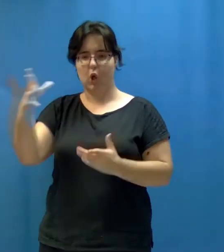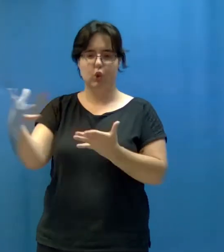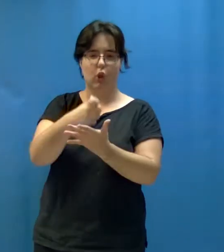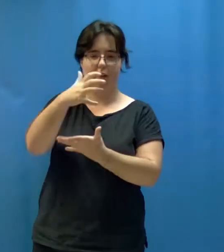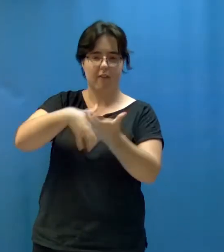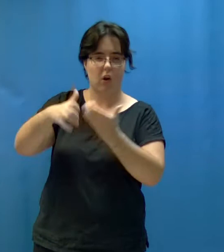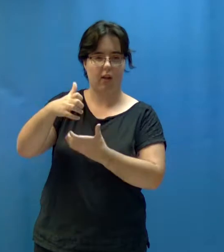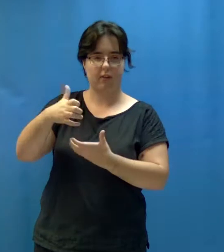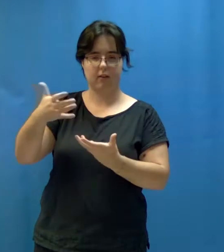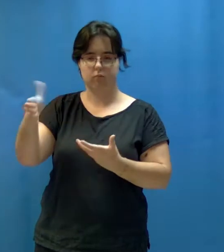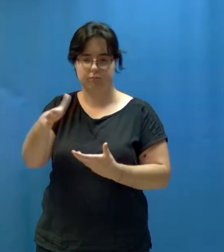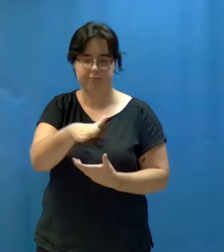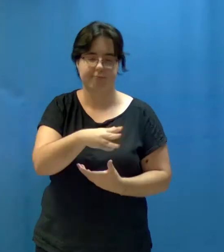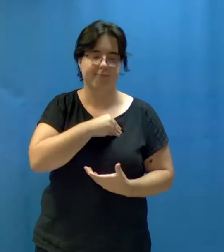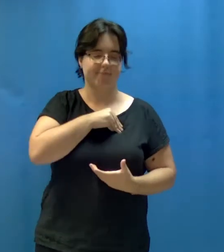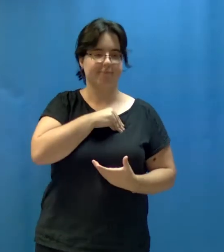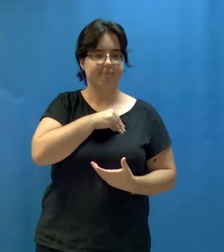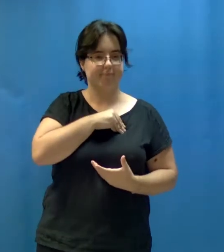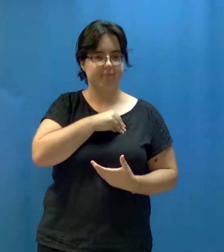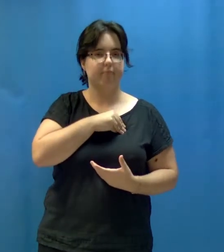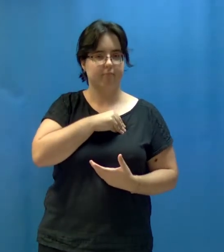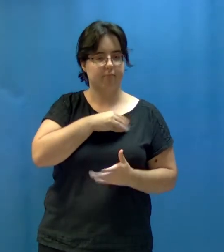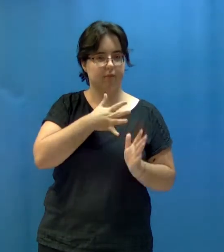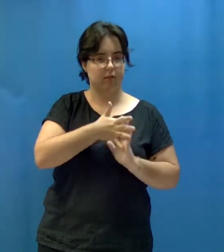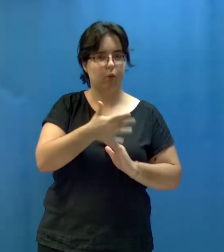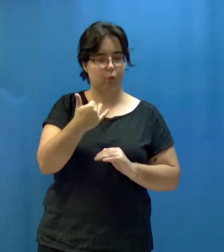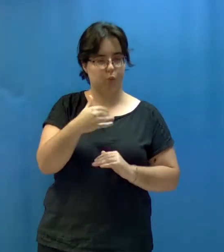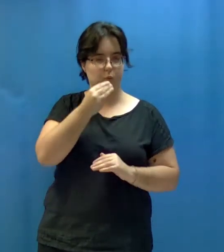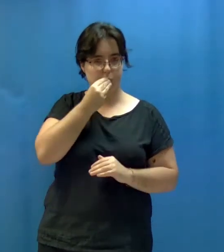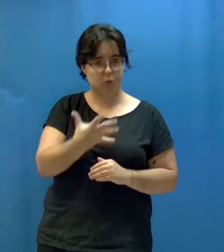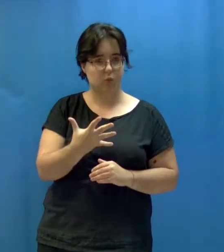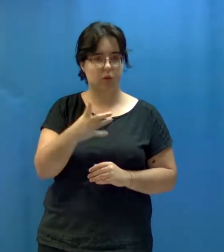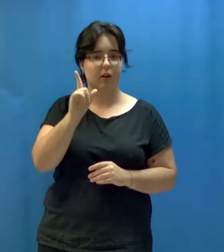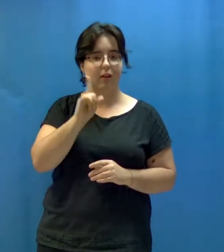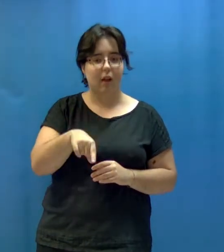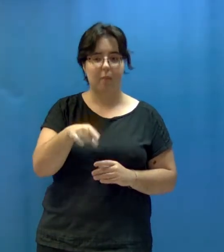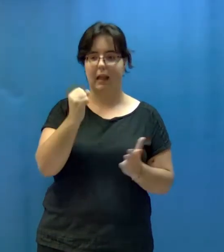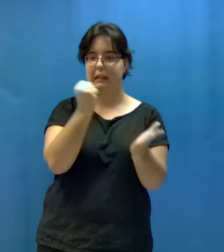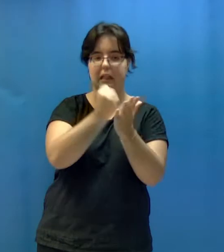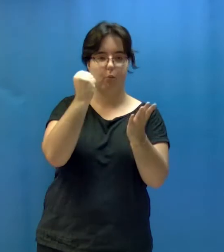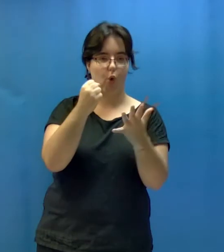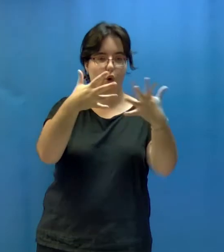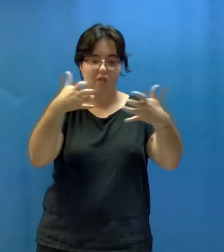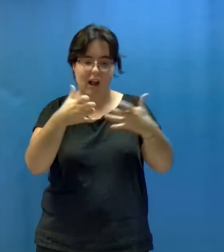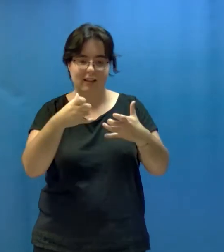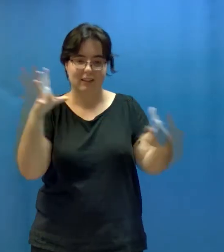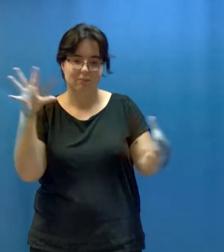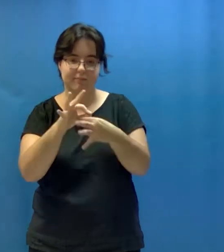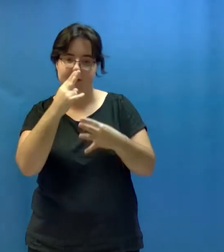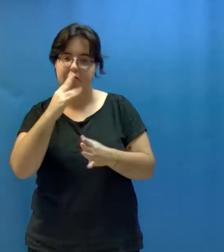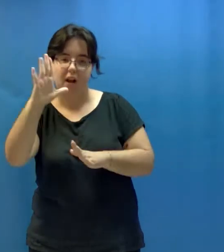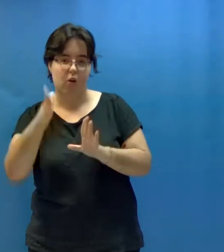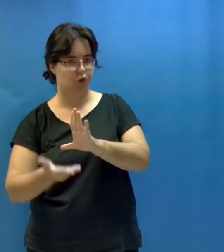entender, muy noble. Se eliminaron además todos los símbolos e inscripciones franquistas y se puso